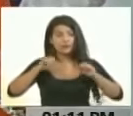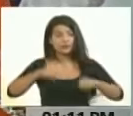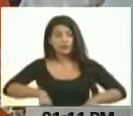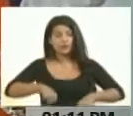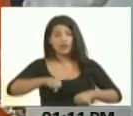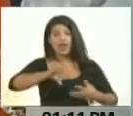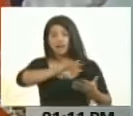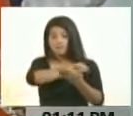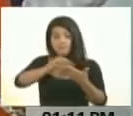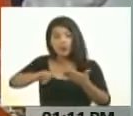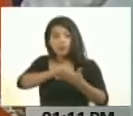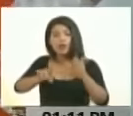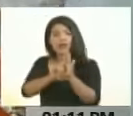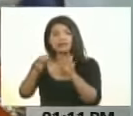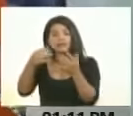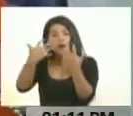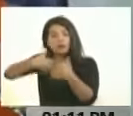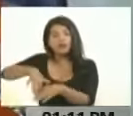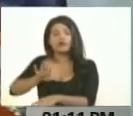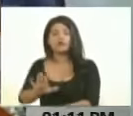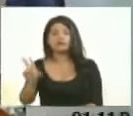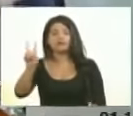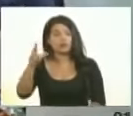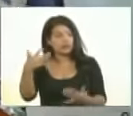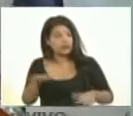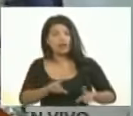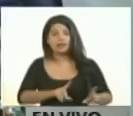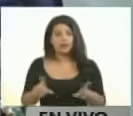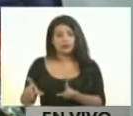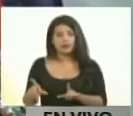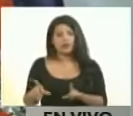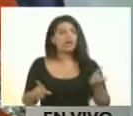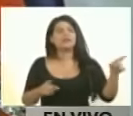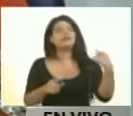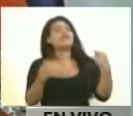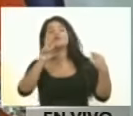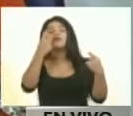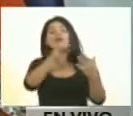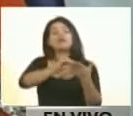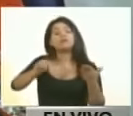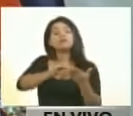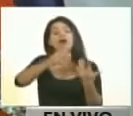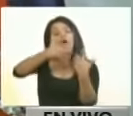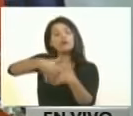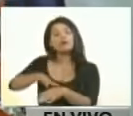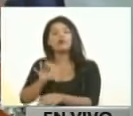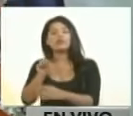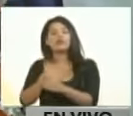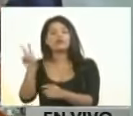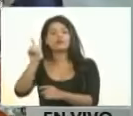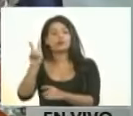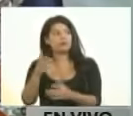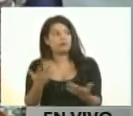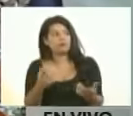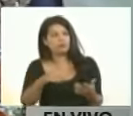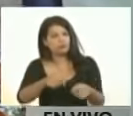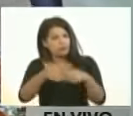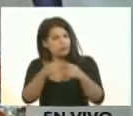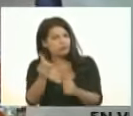adhirió a este protocolo. Este protocolo que ellos dicen que nosotros estamos incumpliendo,